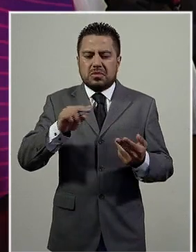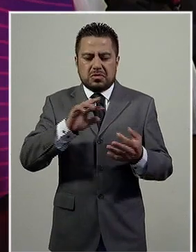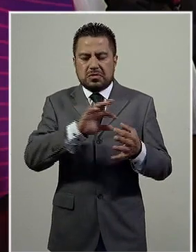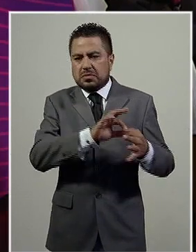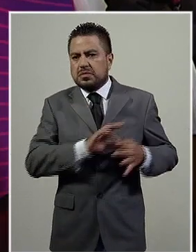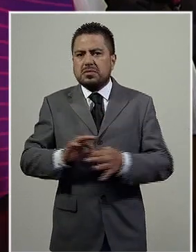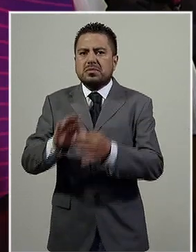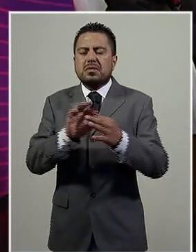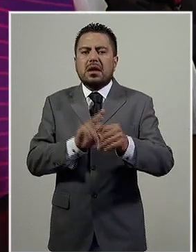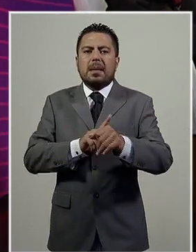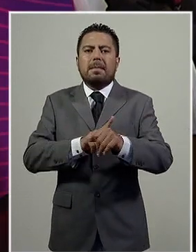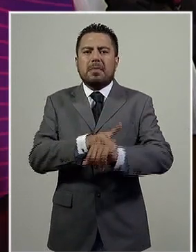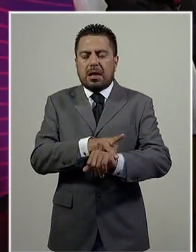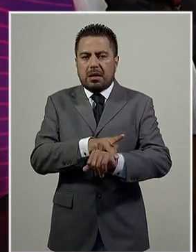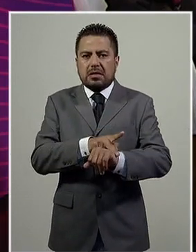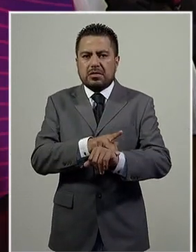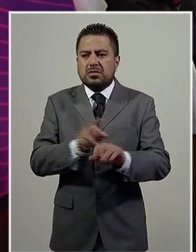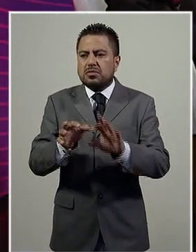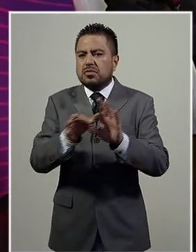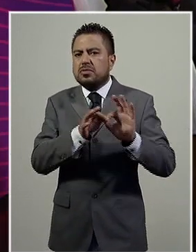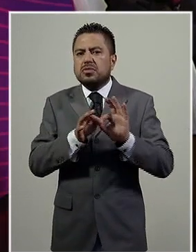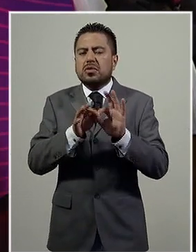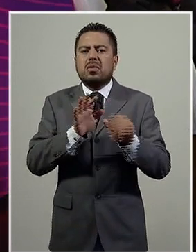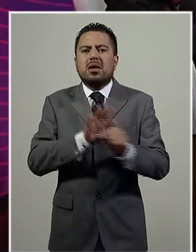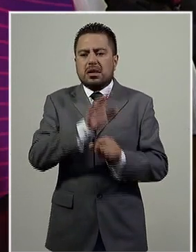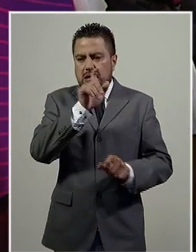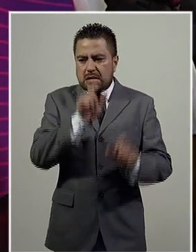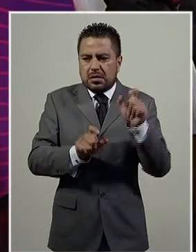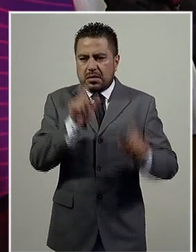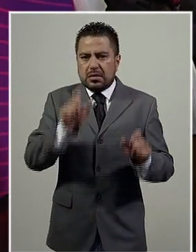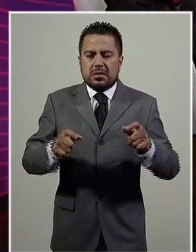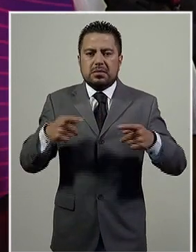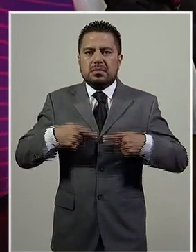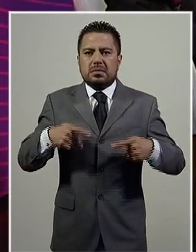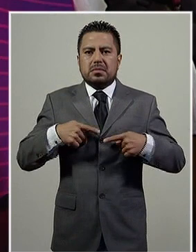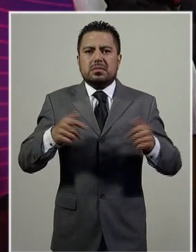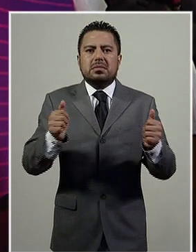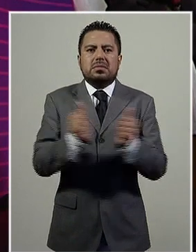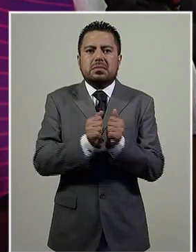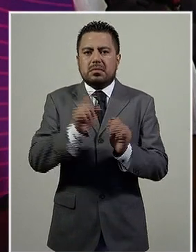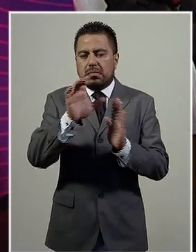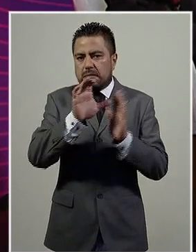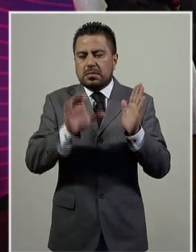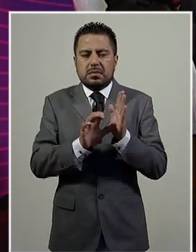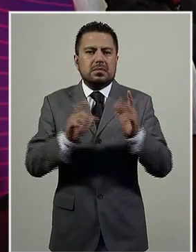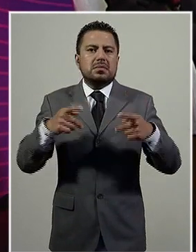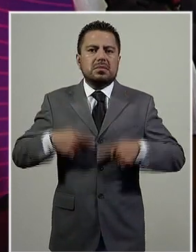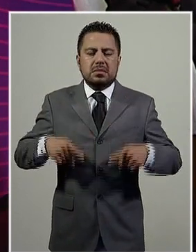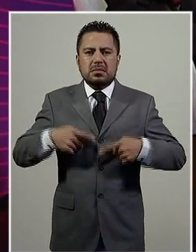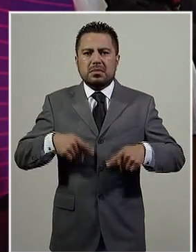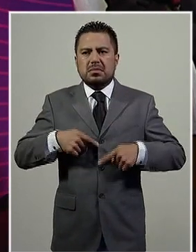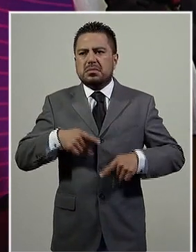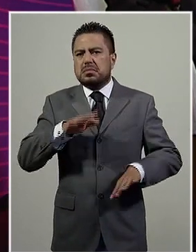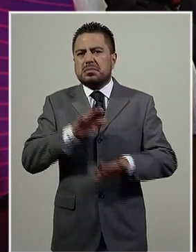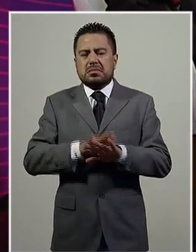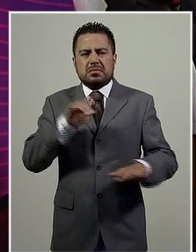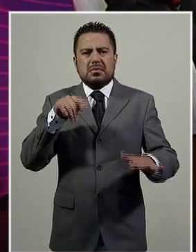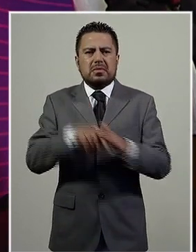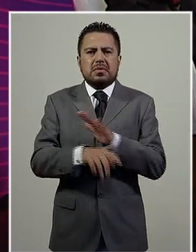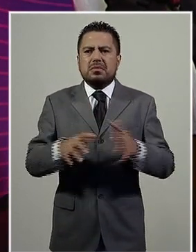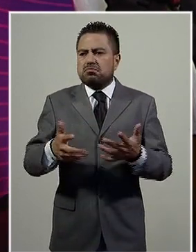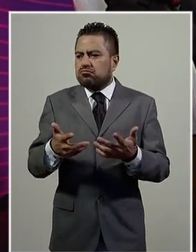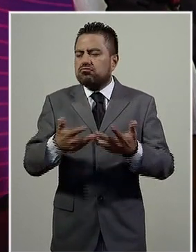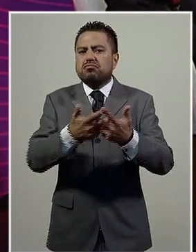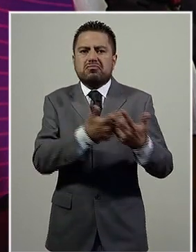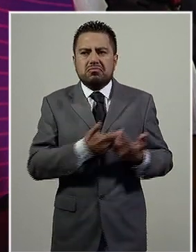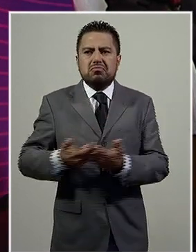unificado en nuestro tono de piel, unificado en nuestras identidades, con un código de vestimenta muy